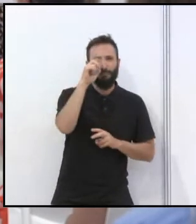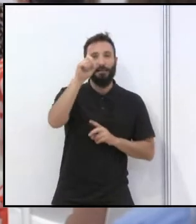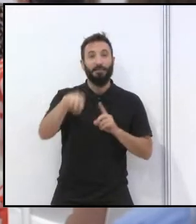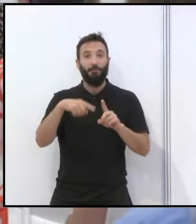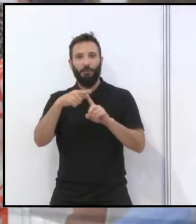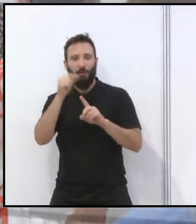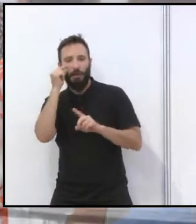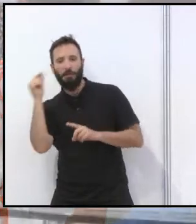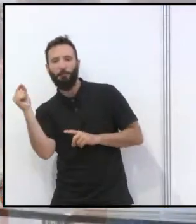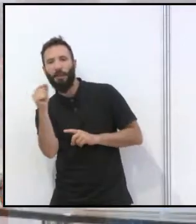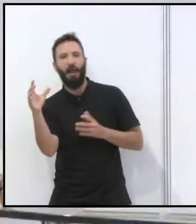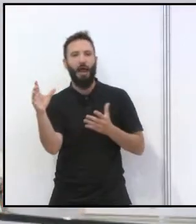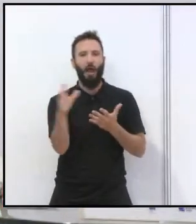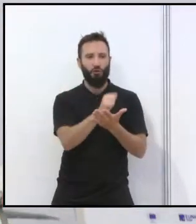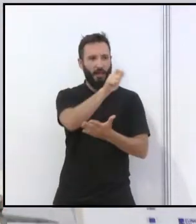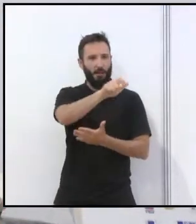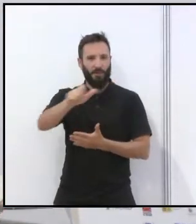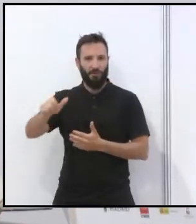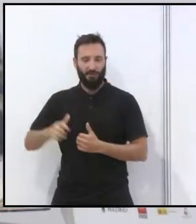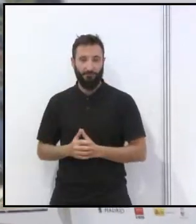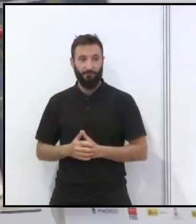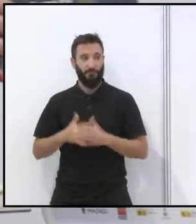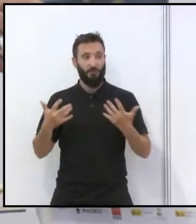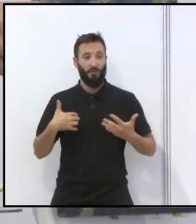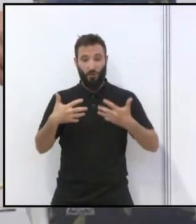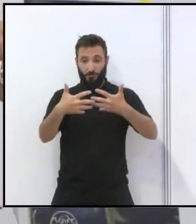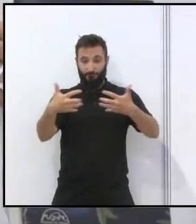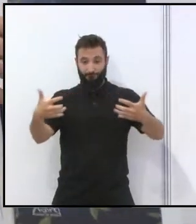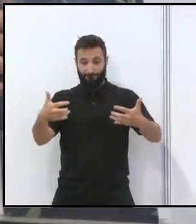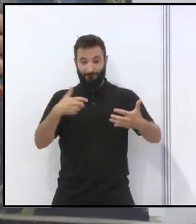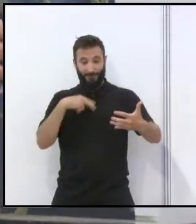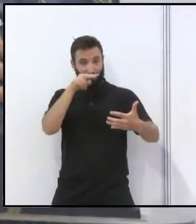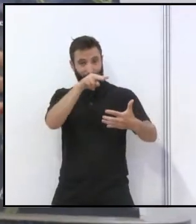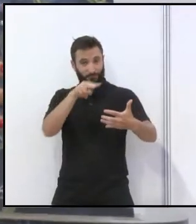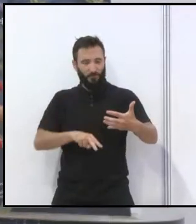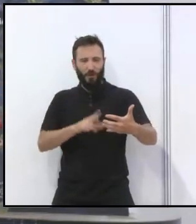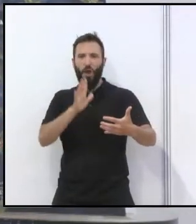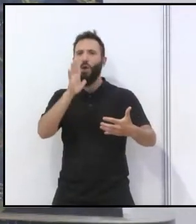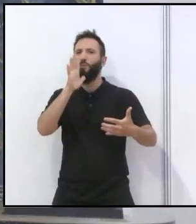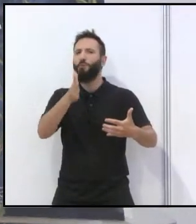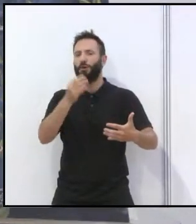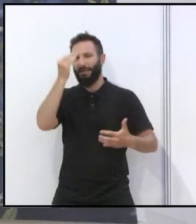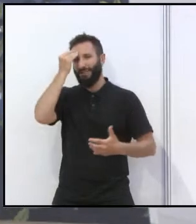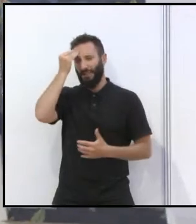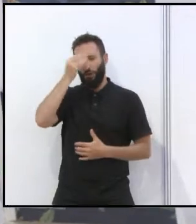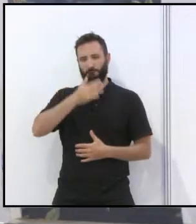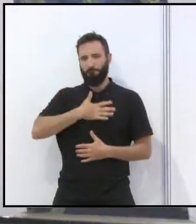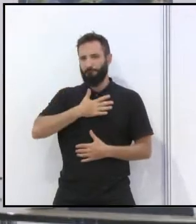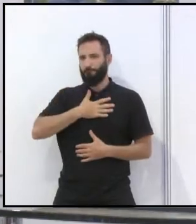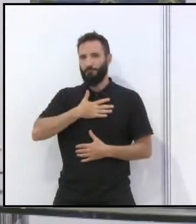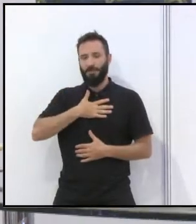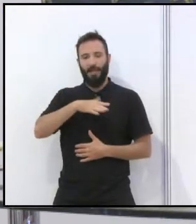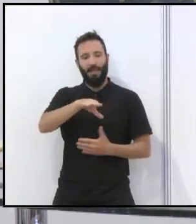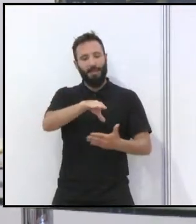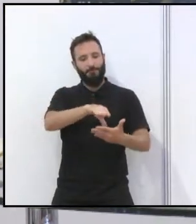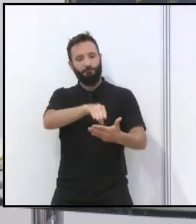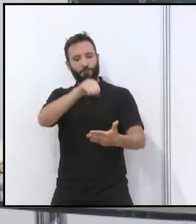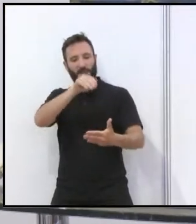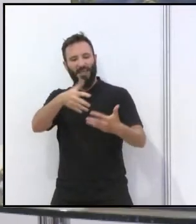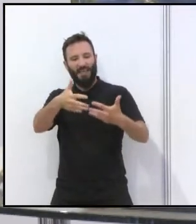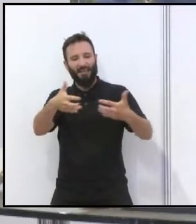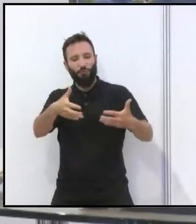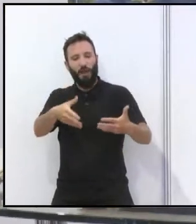a todos. Les leí este fragmento porque yo creo que resume muy bien lo que yo entiendo que es la